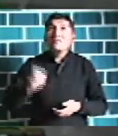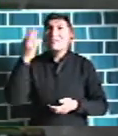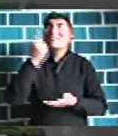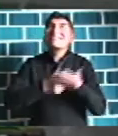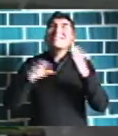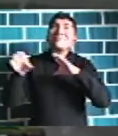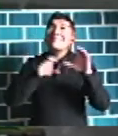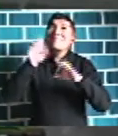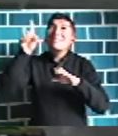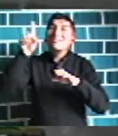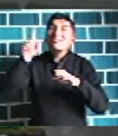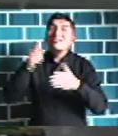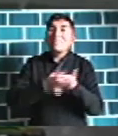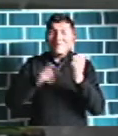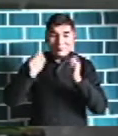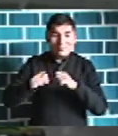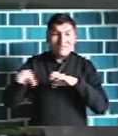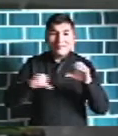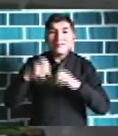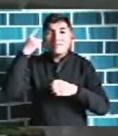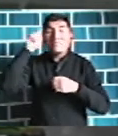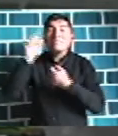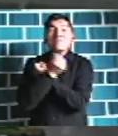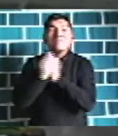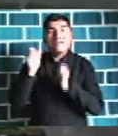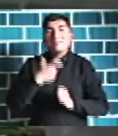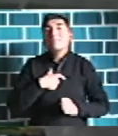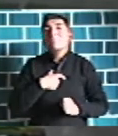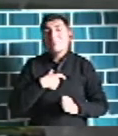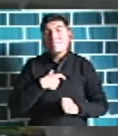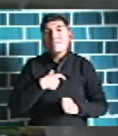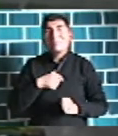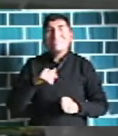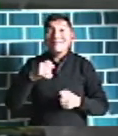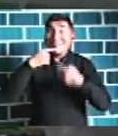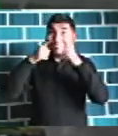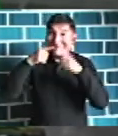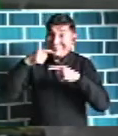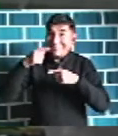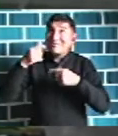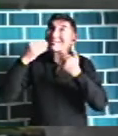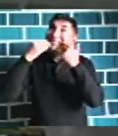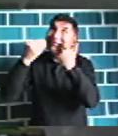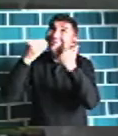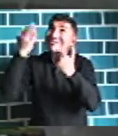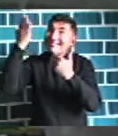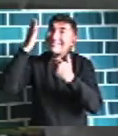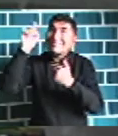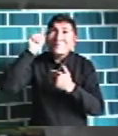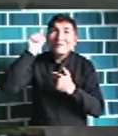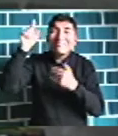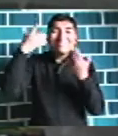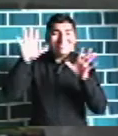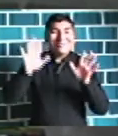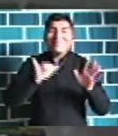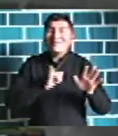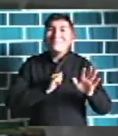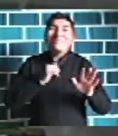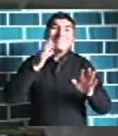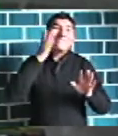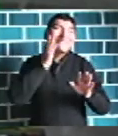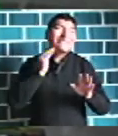puedo hacerme para que puedo hacer para salvar mi señor si no le van a decir señor gracias porque ya estoy experimentando